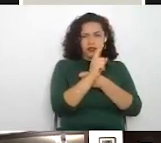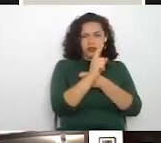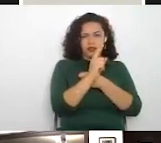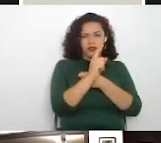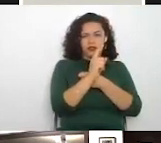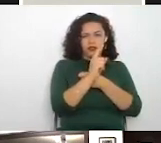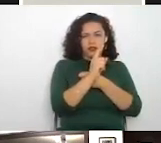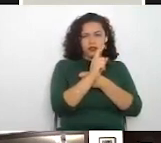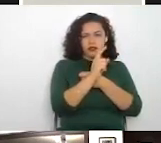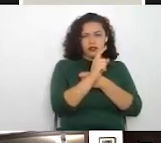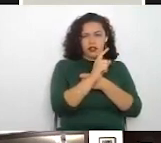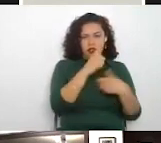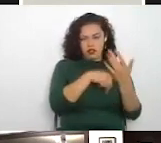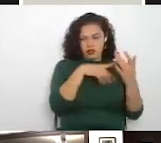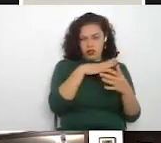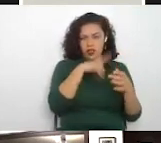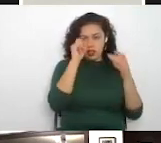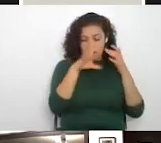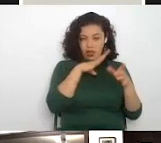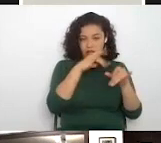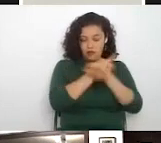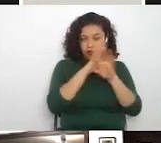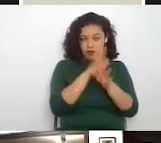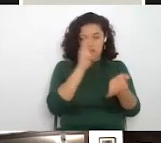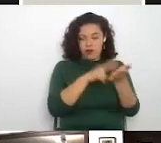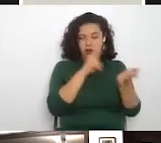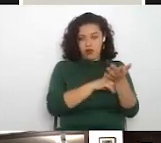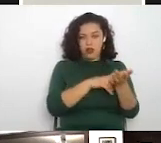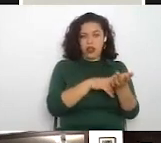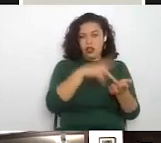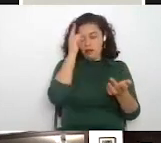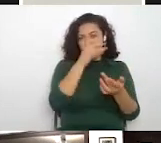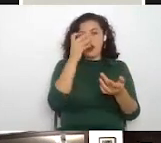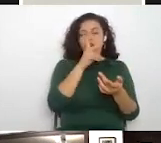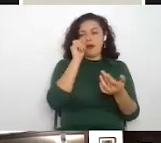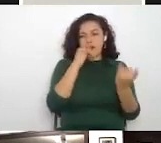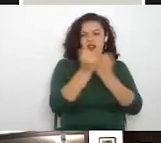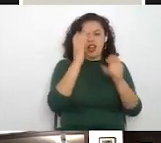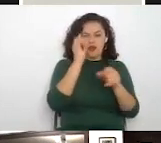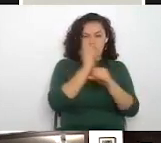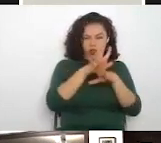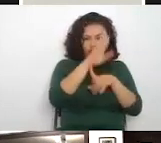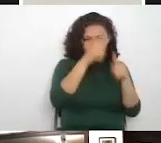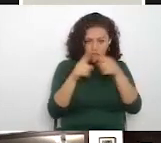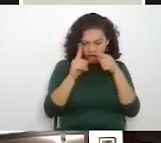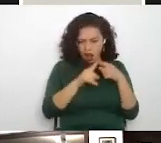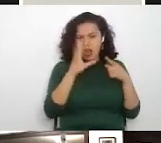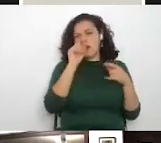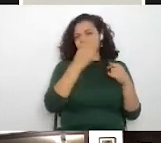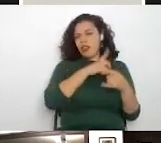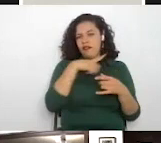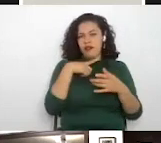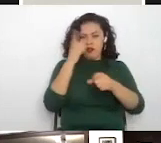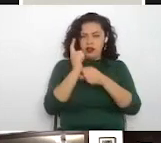que haya, así como descubrir también datos valiosos omitidos durante las mismas, ¿no? Ahí en esa imagen, por